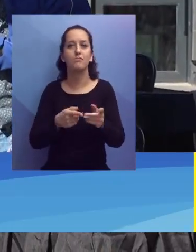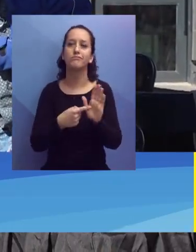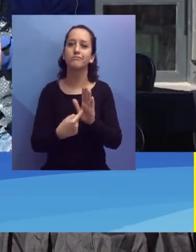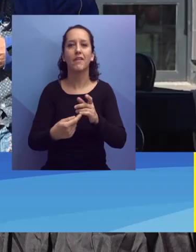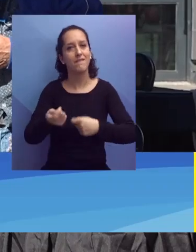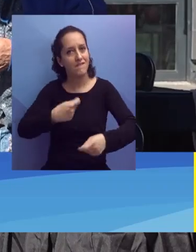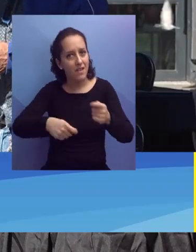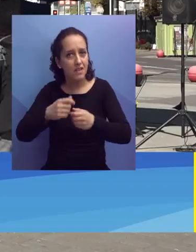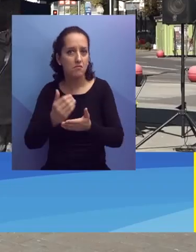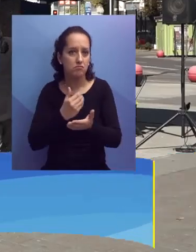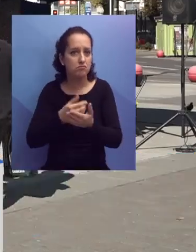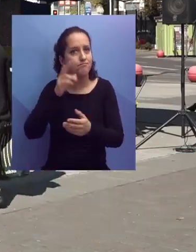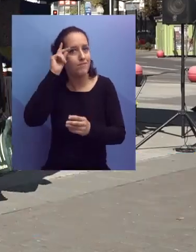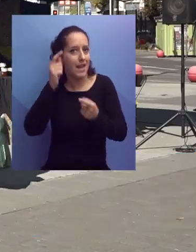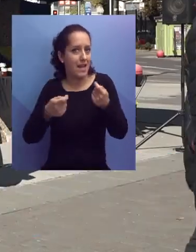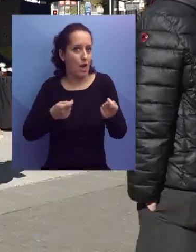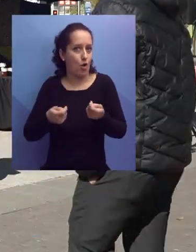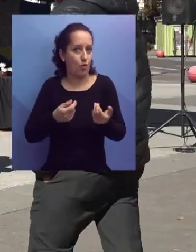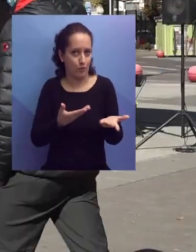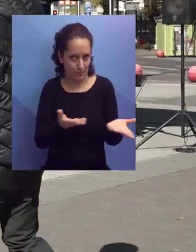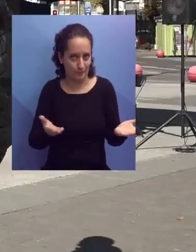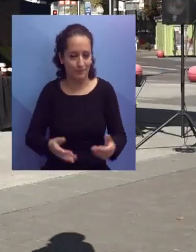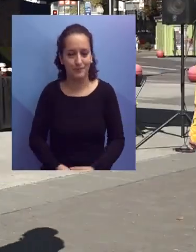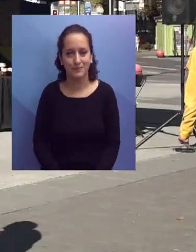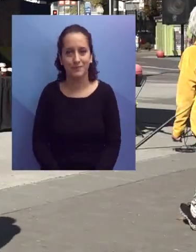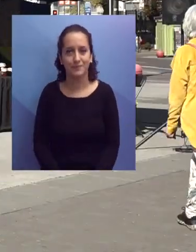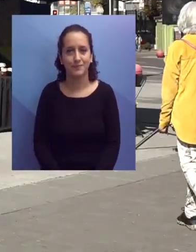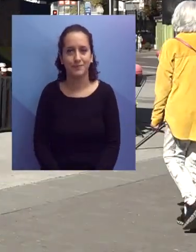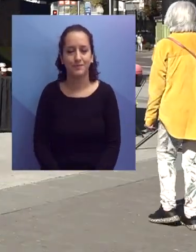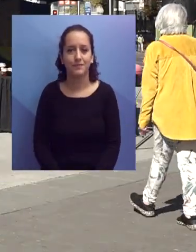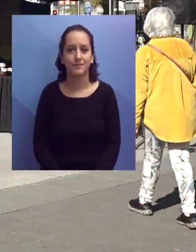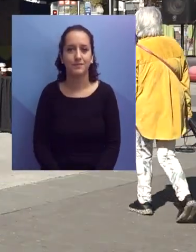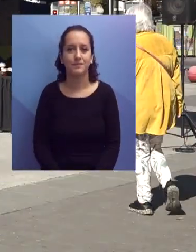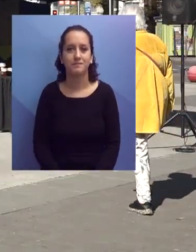que puedan generar recursos y potenciar sus ideas de negocio.